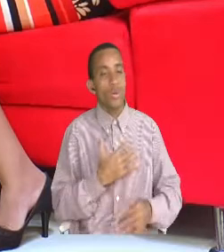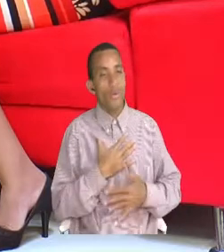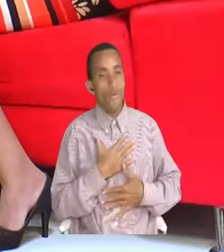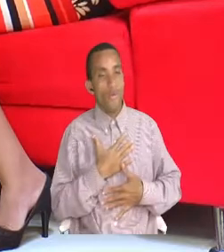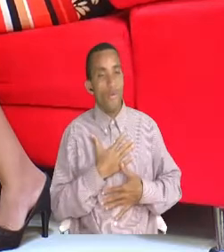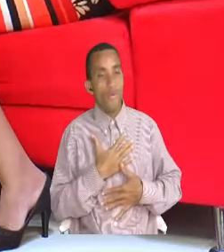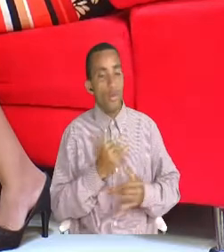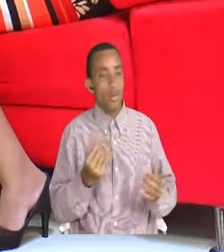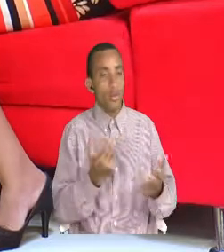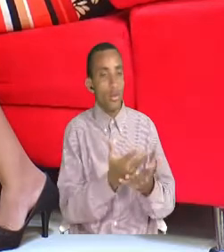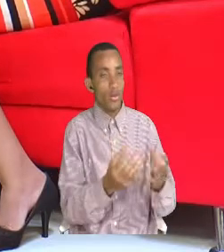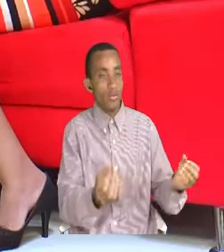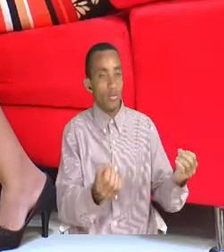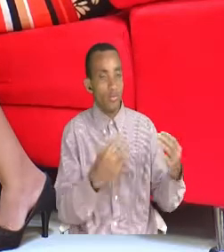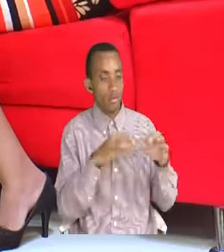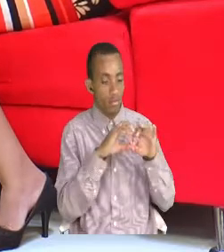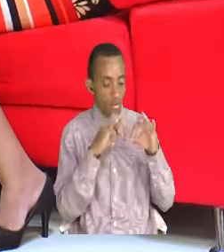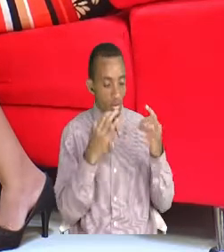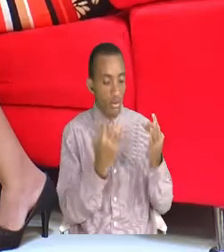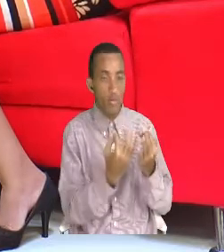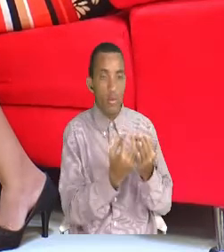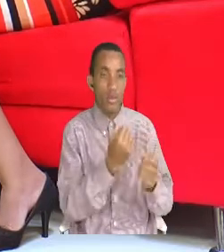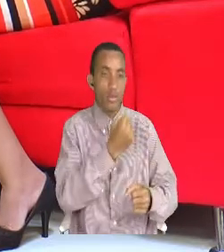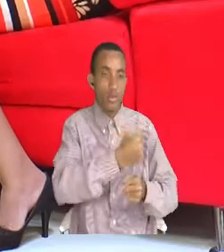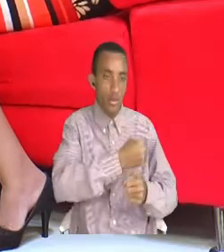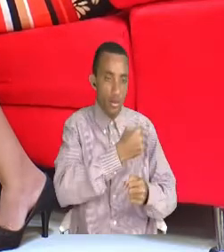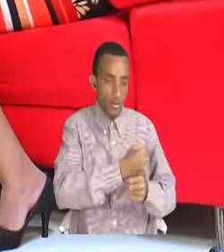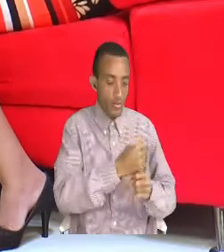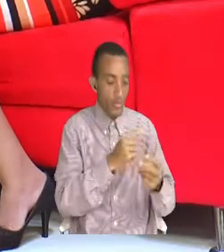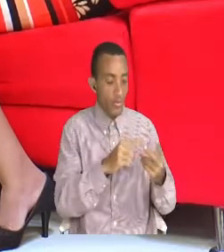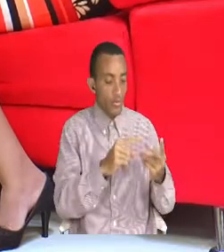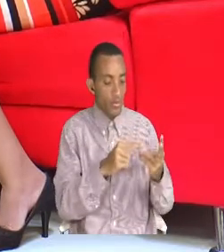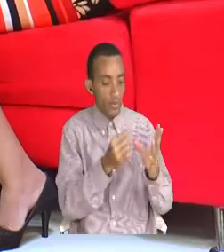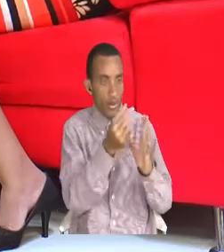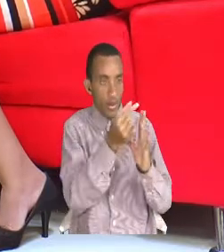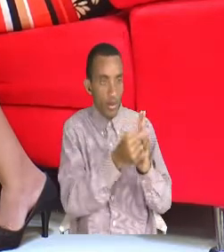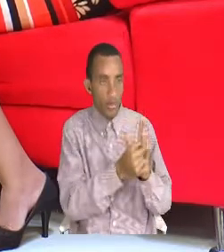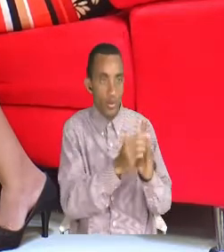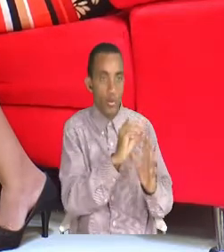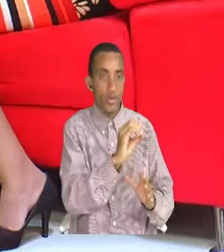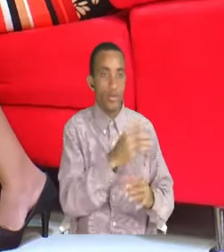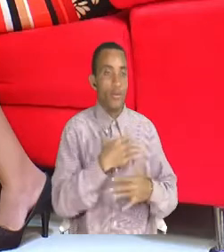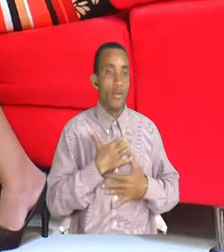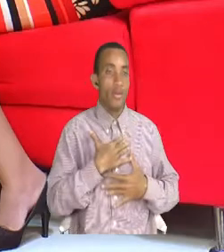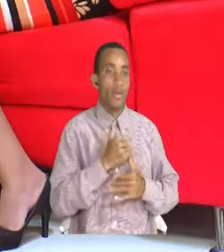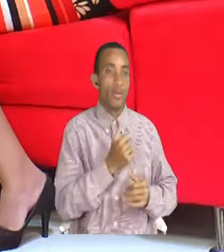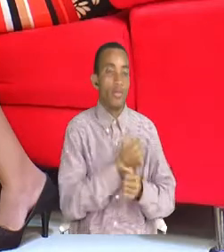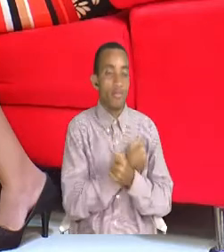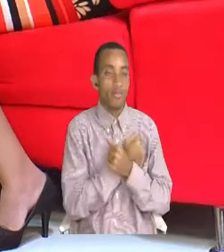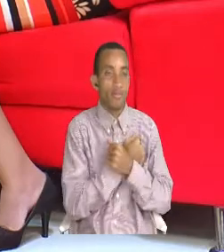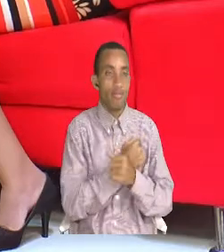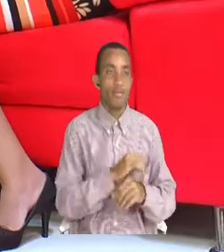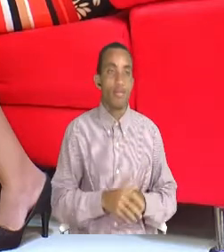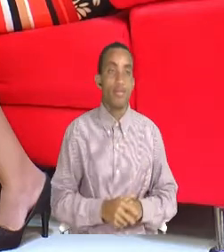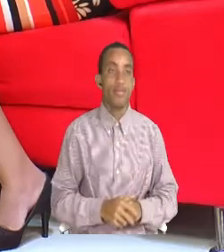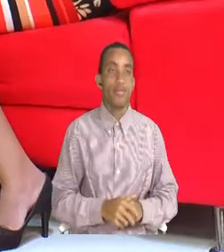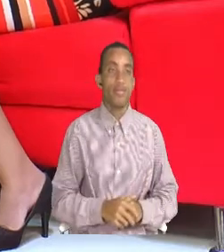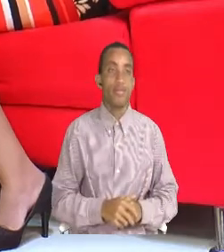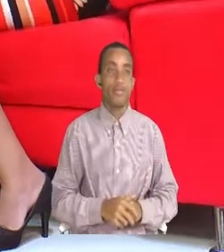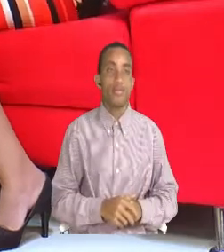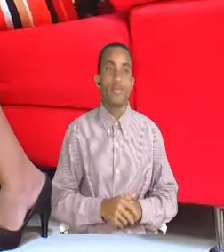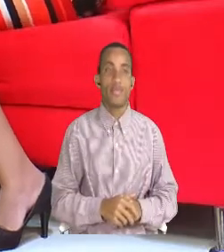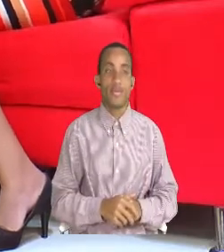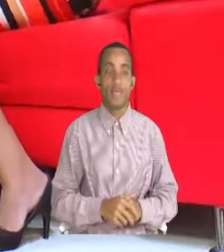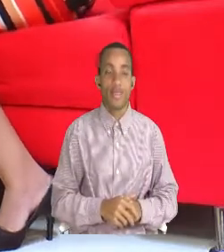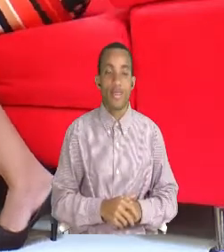lo que tengo, mi familia, mi trabajo, mi esposo, todo. Feliz, feliz y enamorada barranqueña. María Paz. Claro que